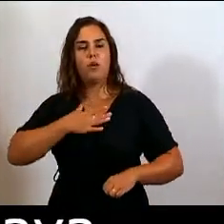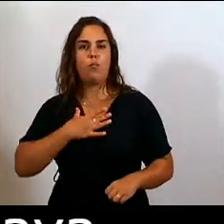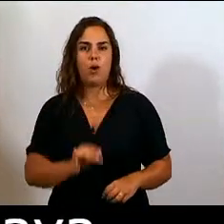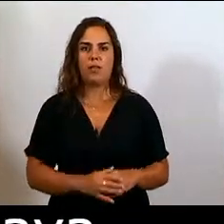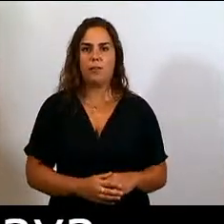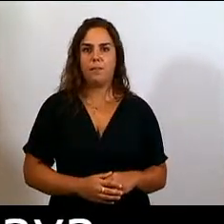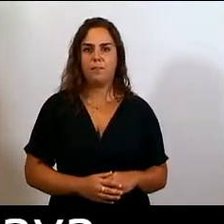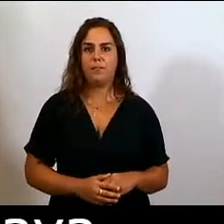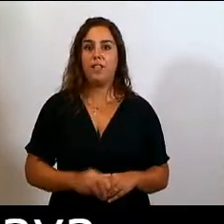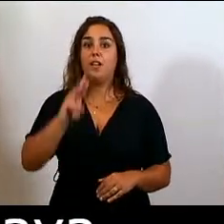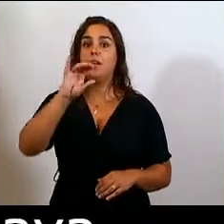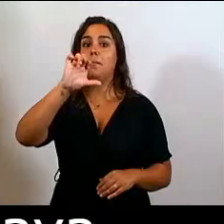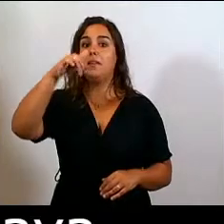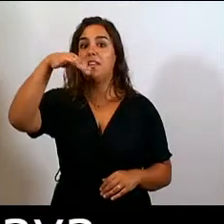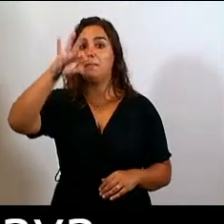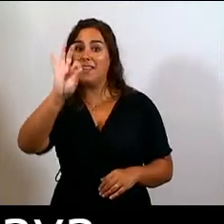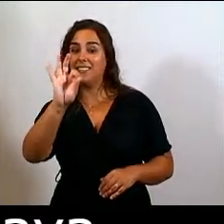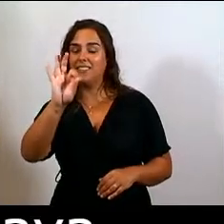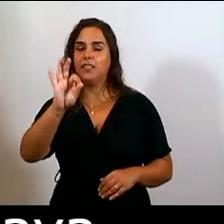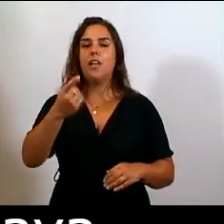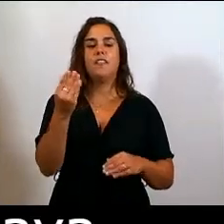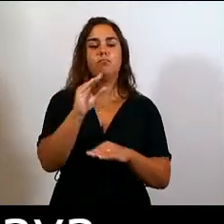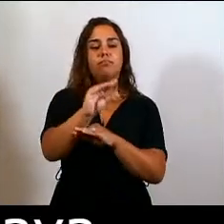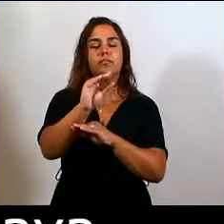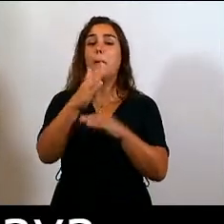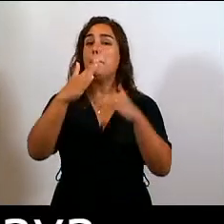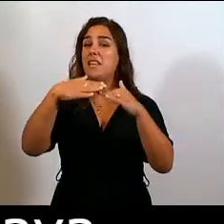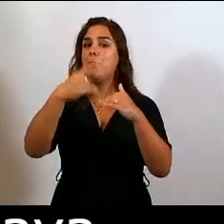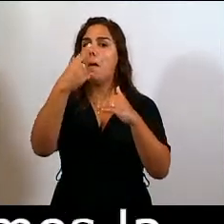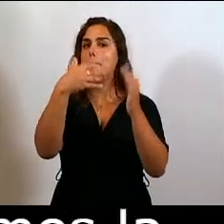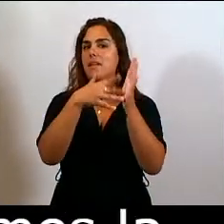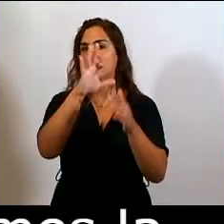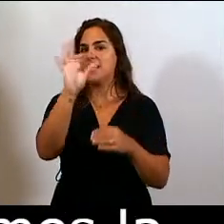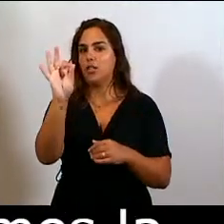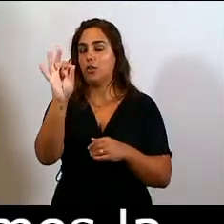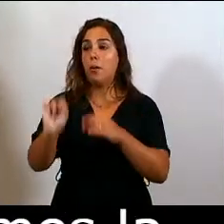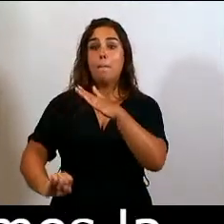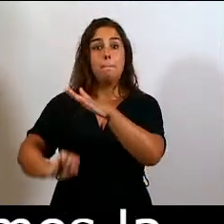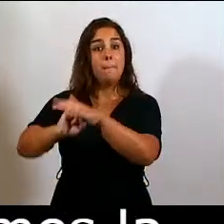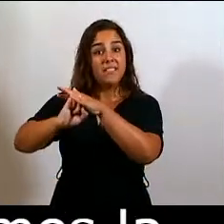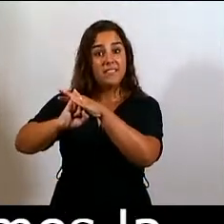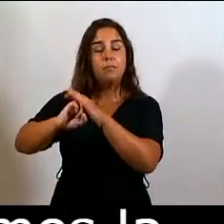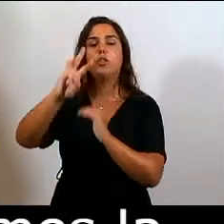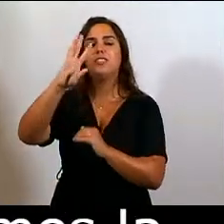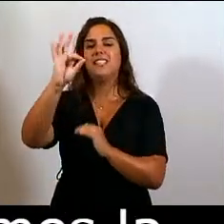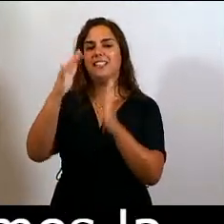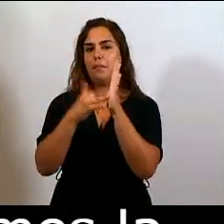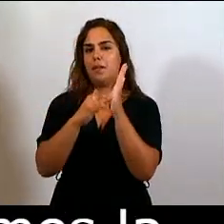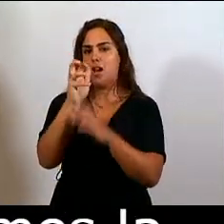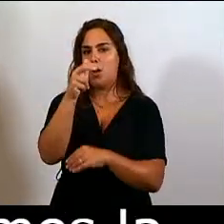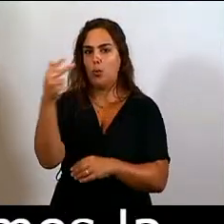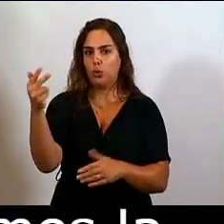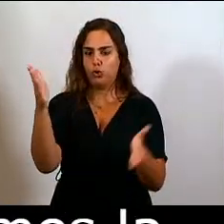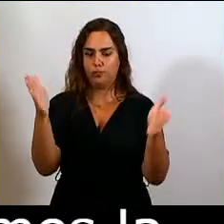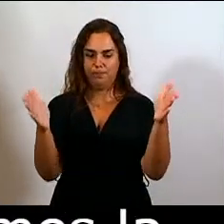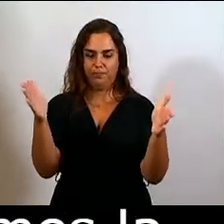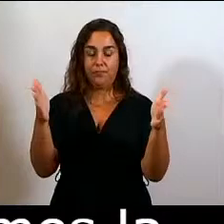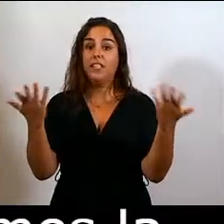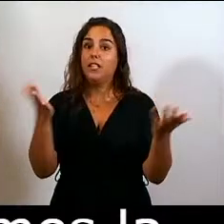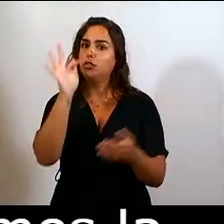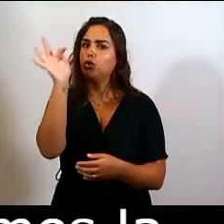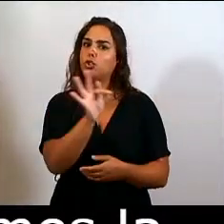de las pymes, la inversión mínima será de 1.500 euros y la máxima alcanzará 30.000 euros. En total,